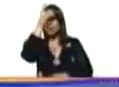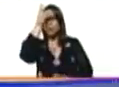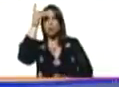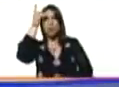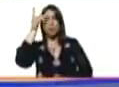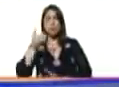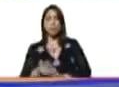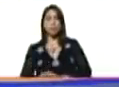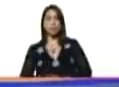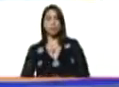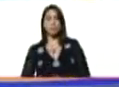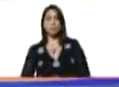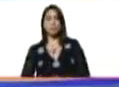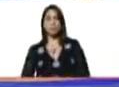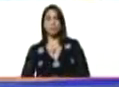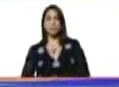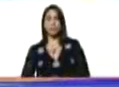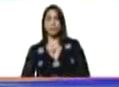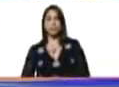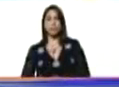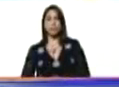Cabello.